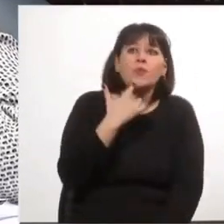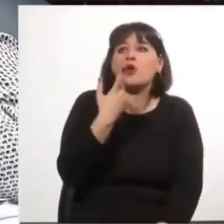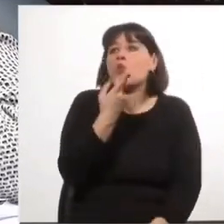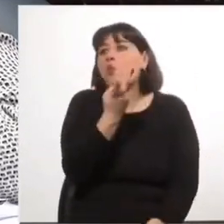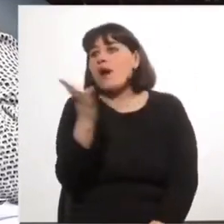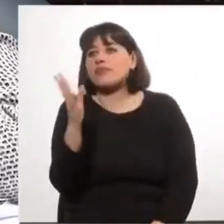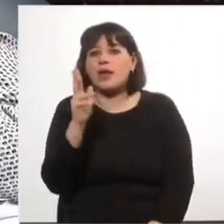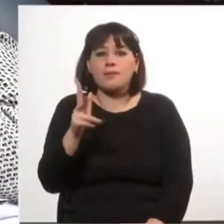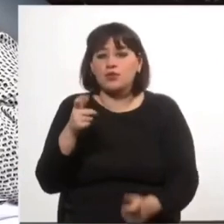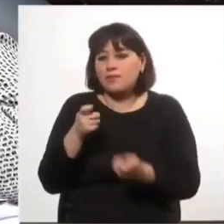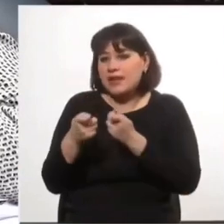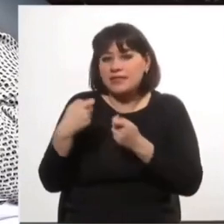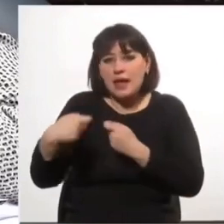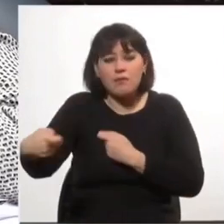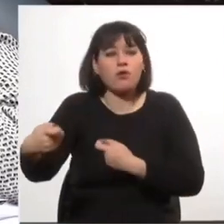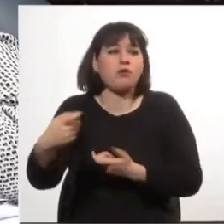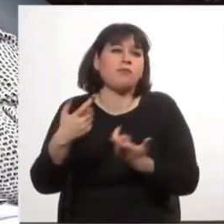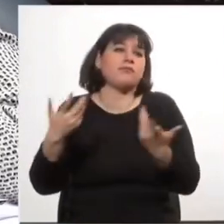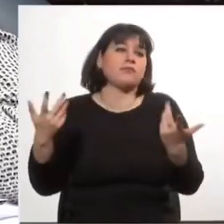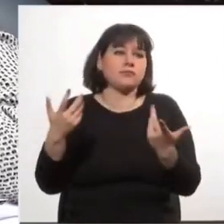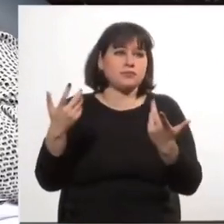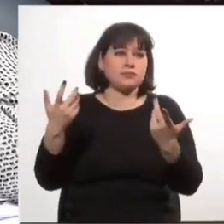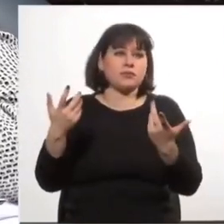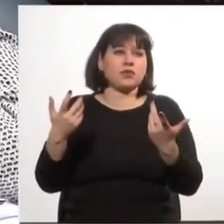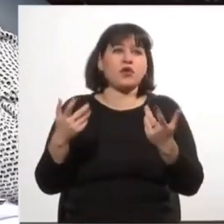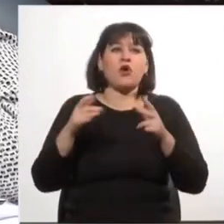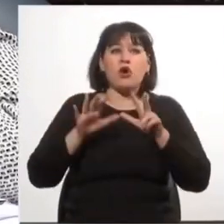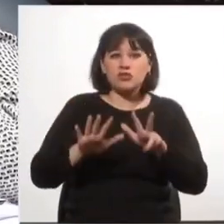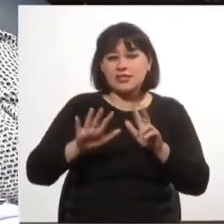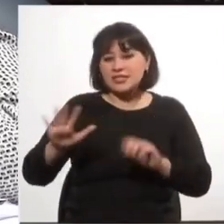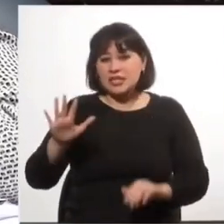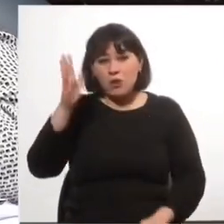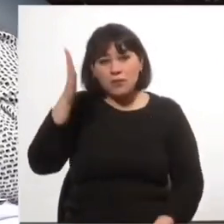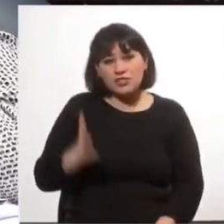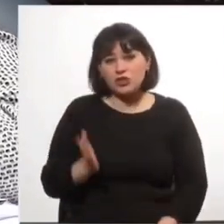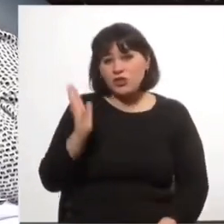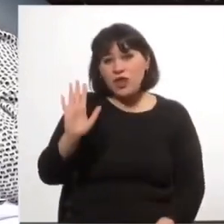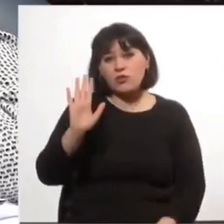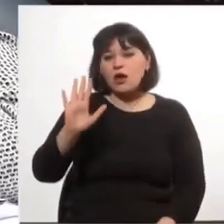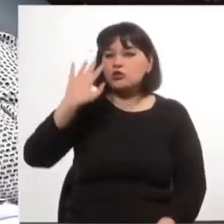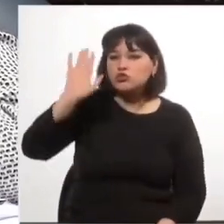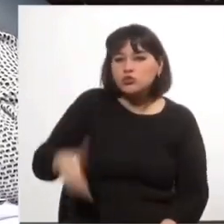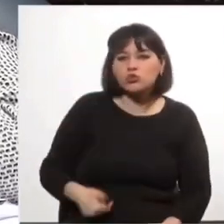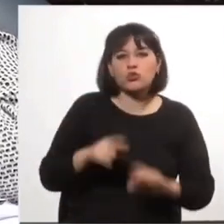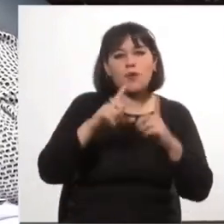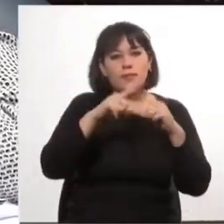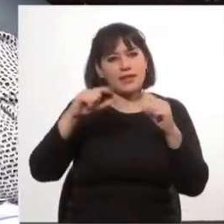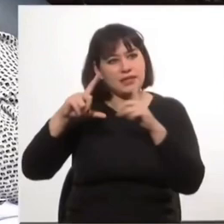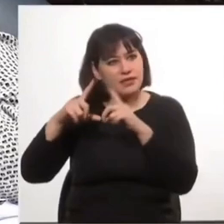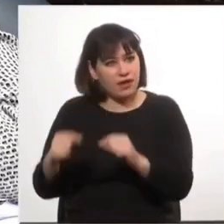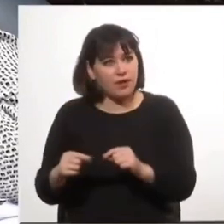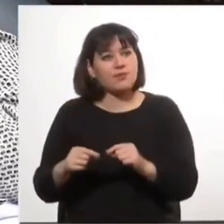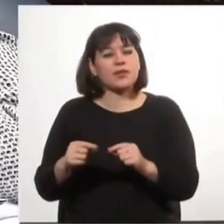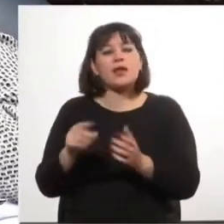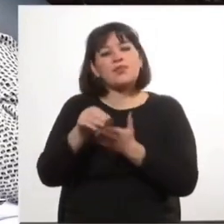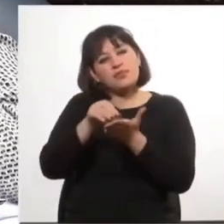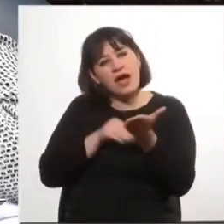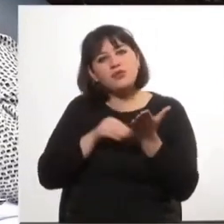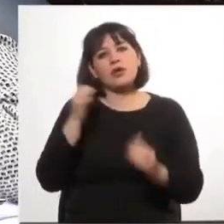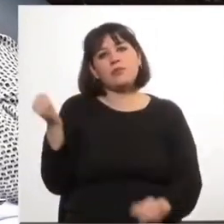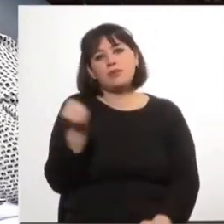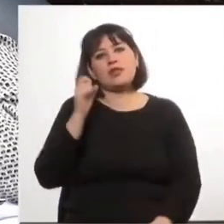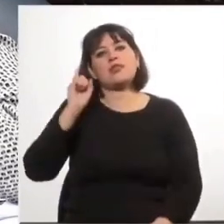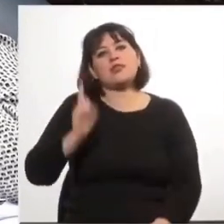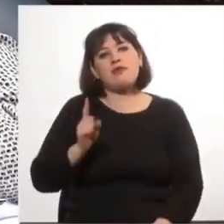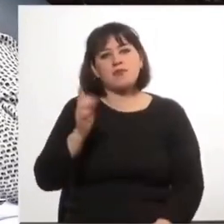hipotecas, que el 85% de las deudas son cooperativas, es decir, son datos que tenemos que